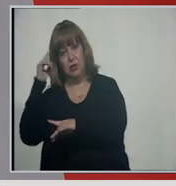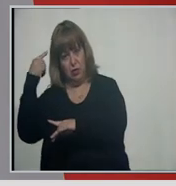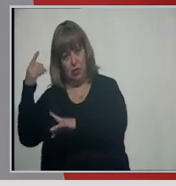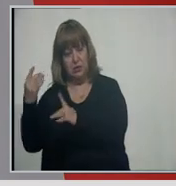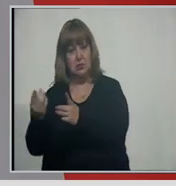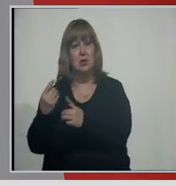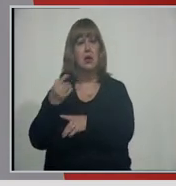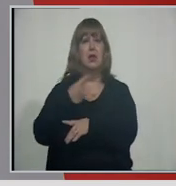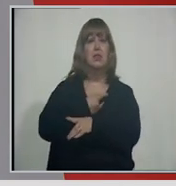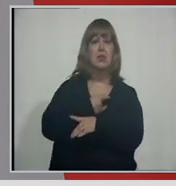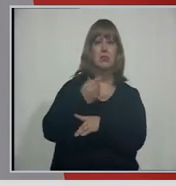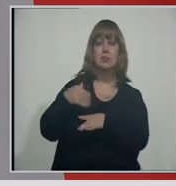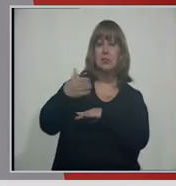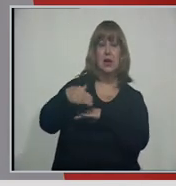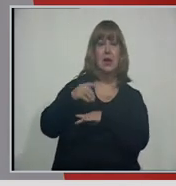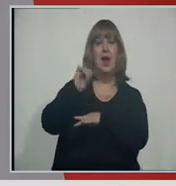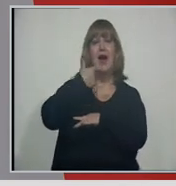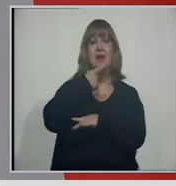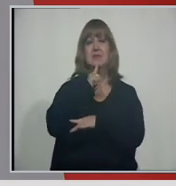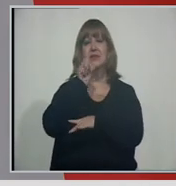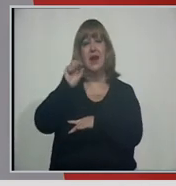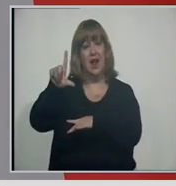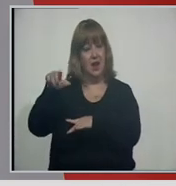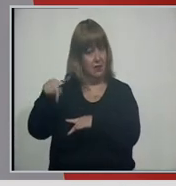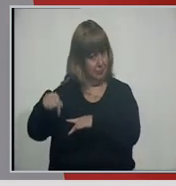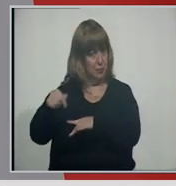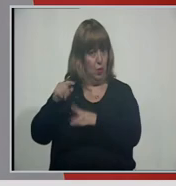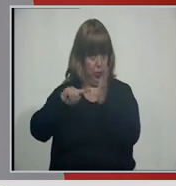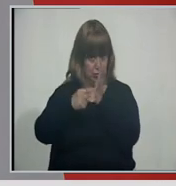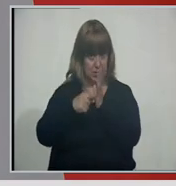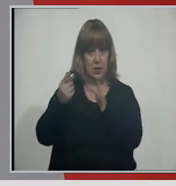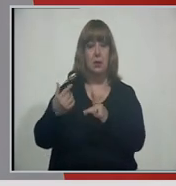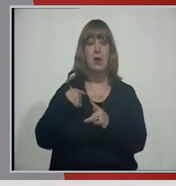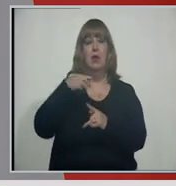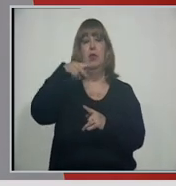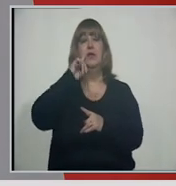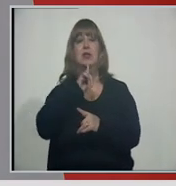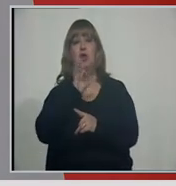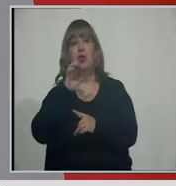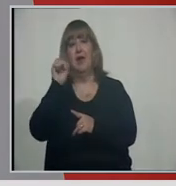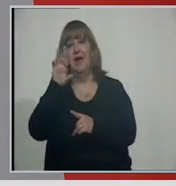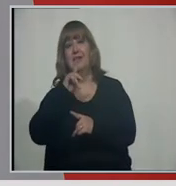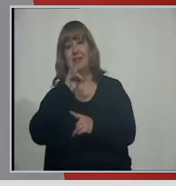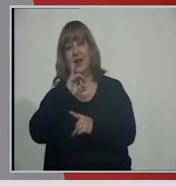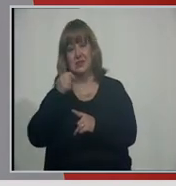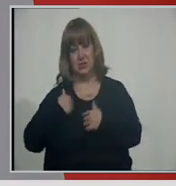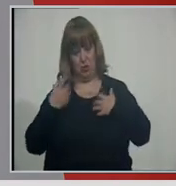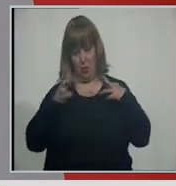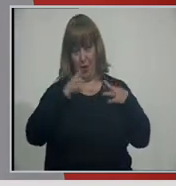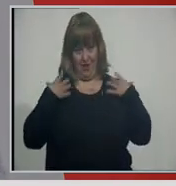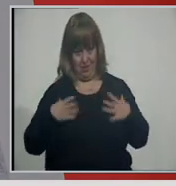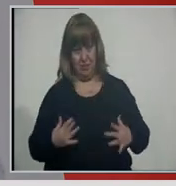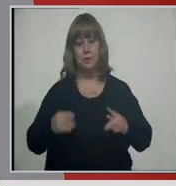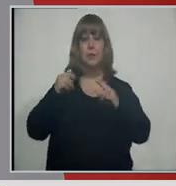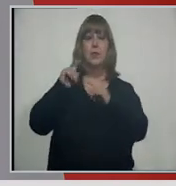teatro que yo protagoniza solamente en el astral el atraso muy grande con nito artaza y yo el personaje femenino el de albany